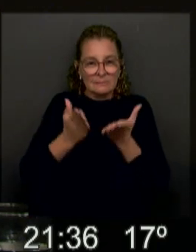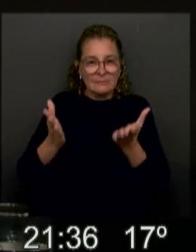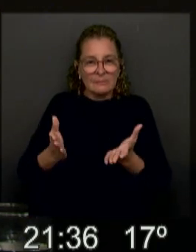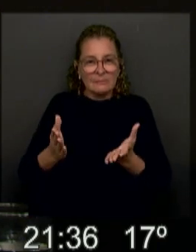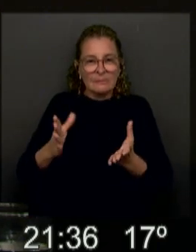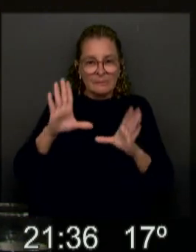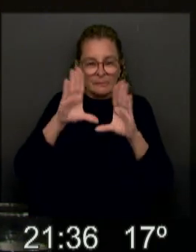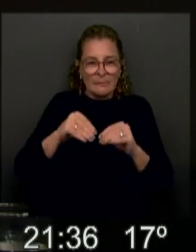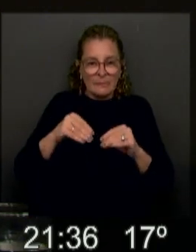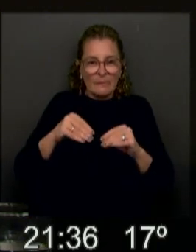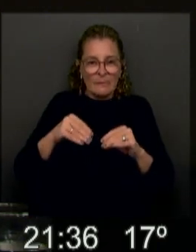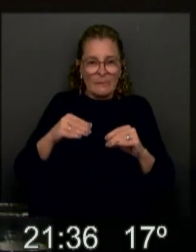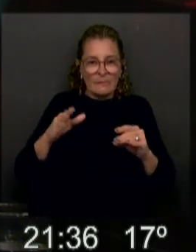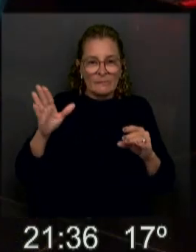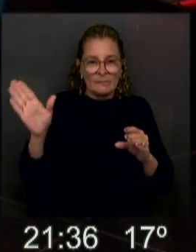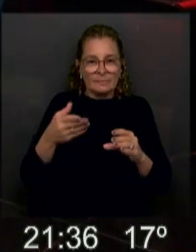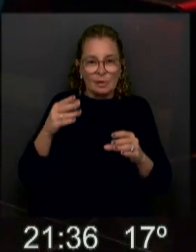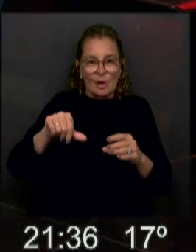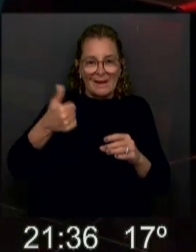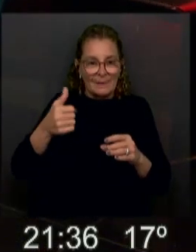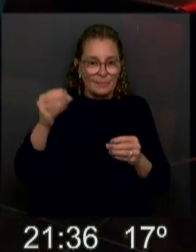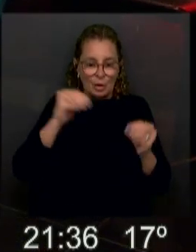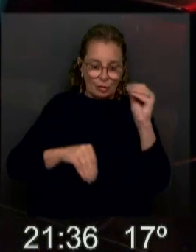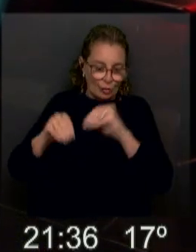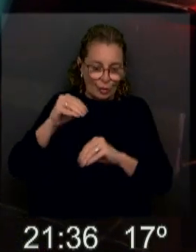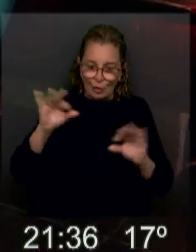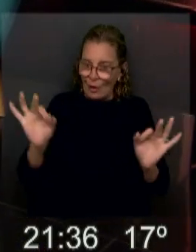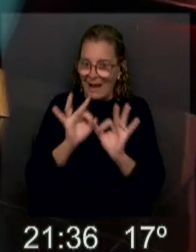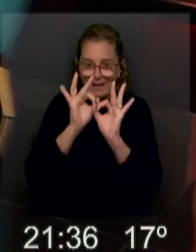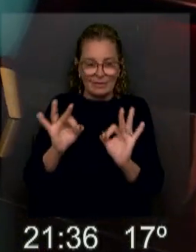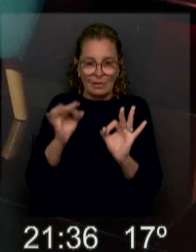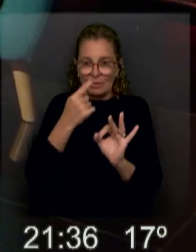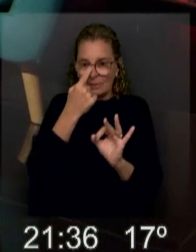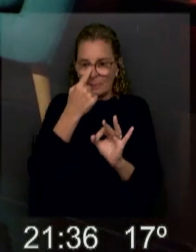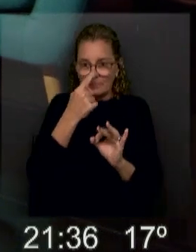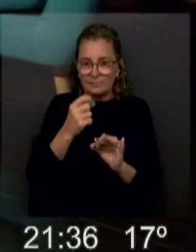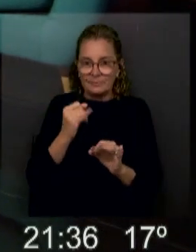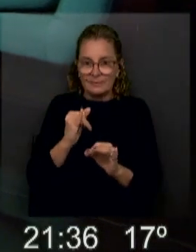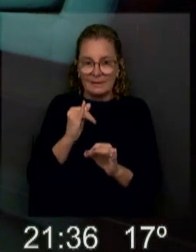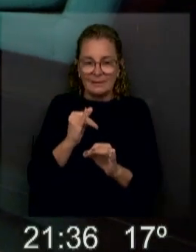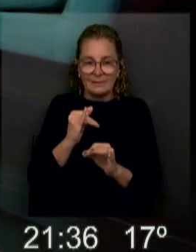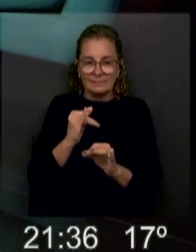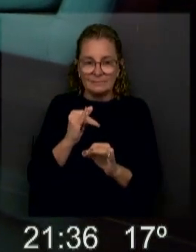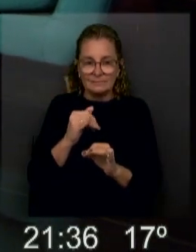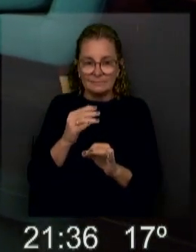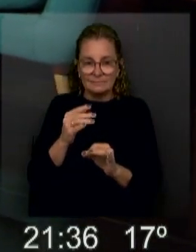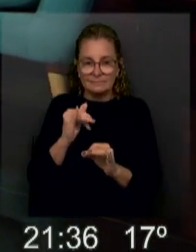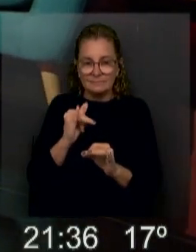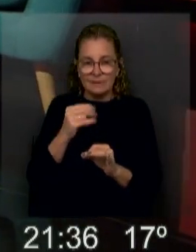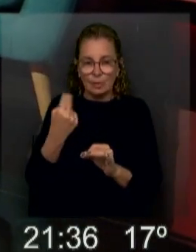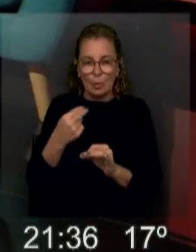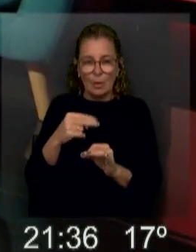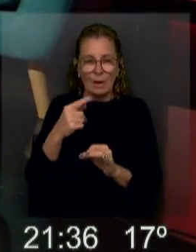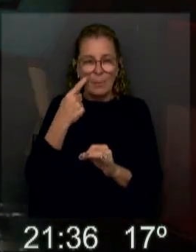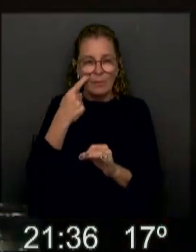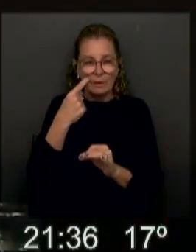ponerle todo, como en el carrito, agregarle toda la canción. Sí, está bueno. ¿No? Hay como una... nunca probé con